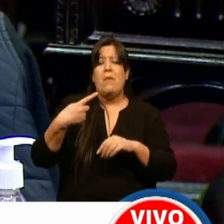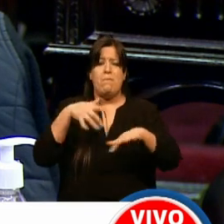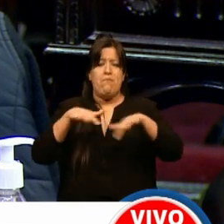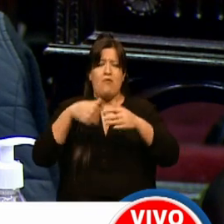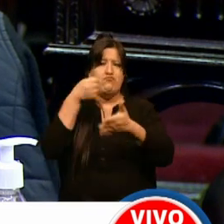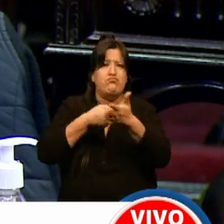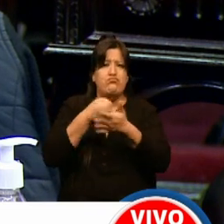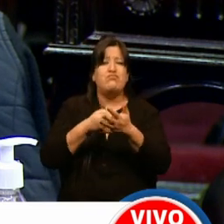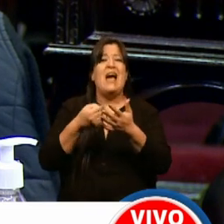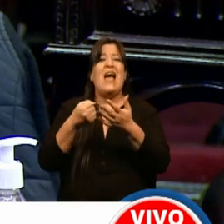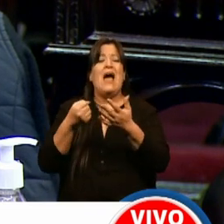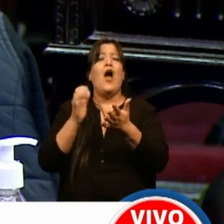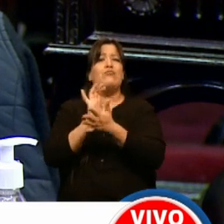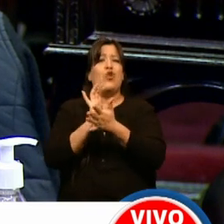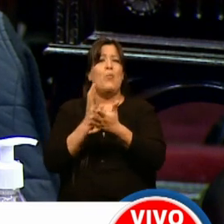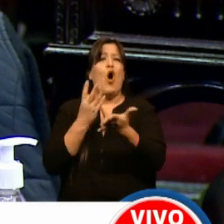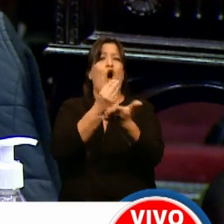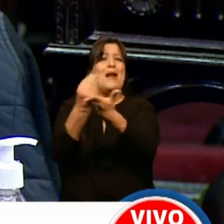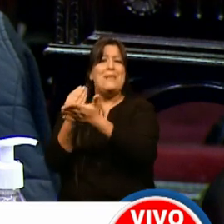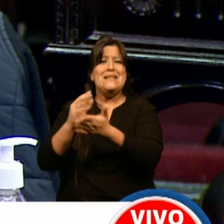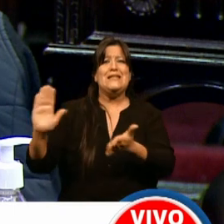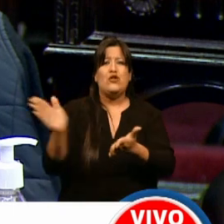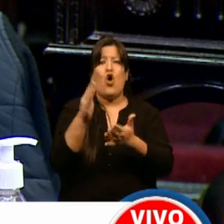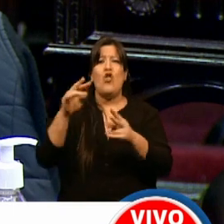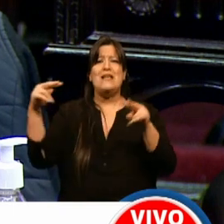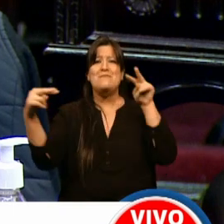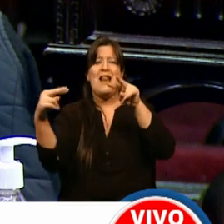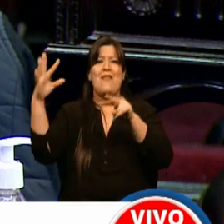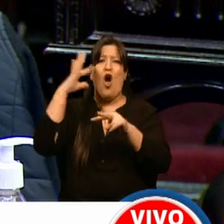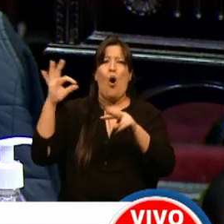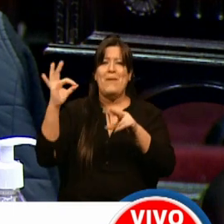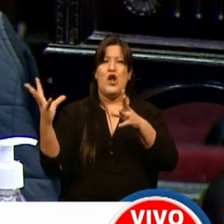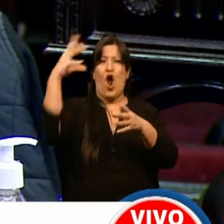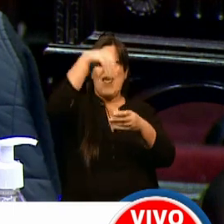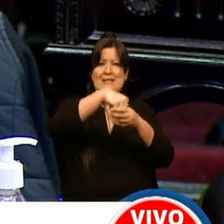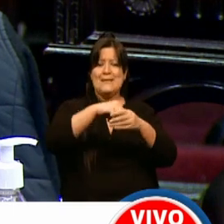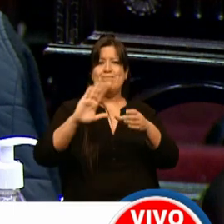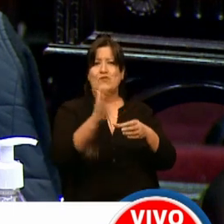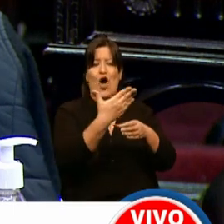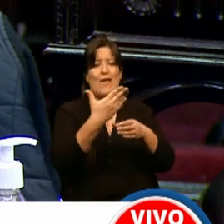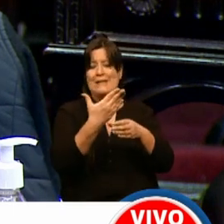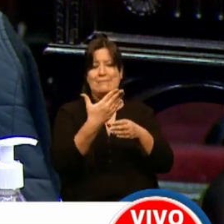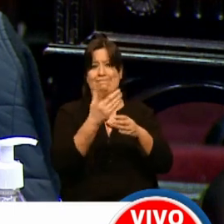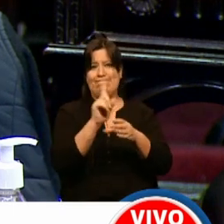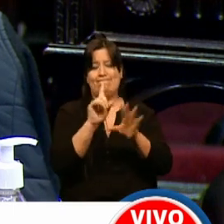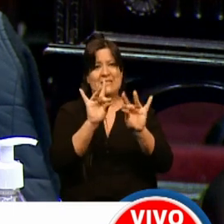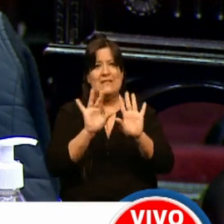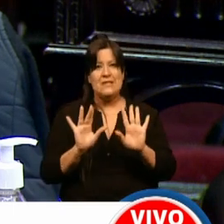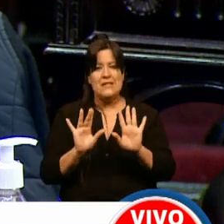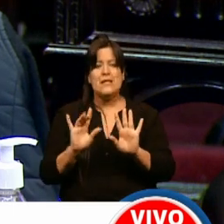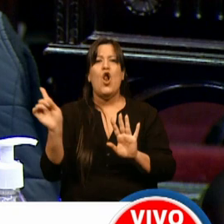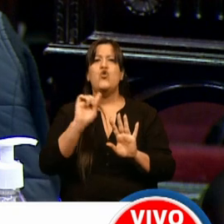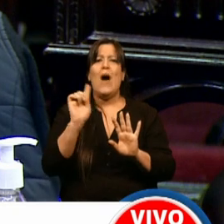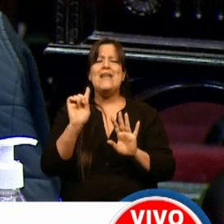logra representar todas las miradas de los colectivos al que presente por presentar no se trata